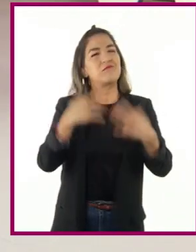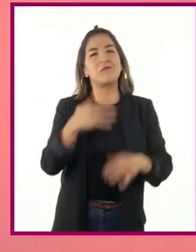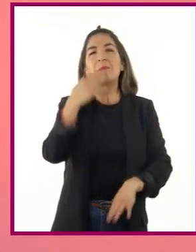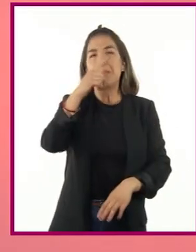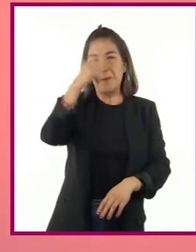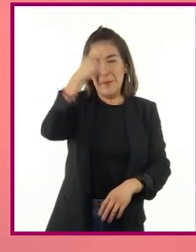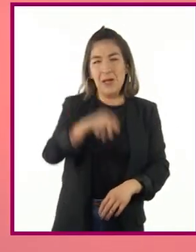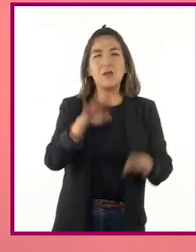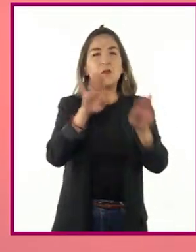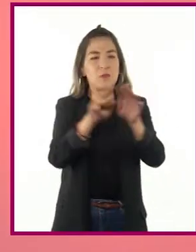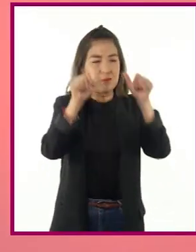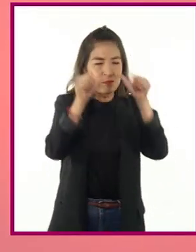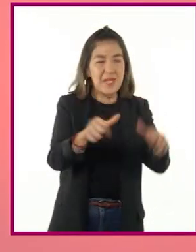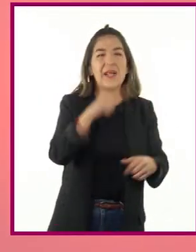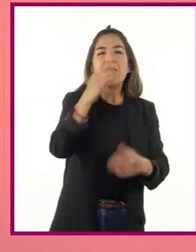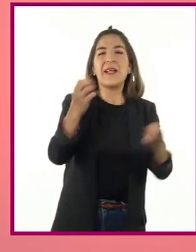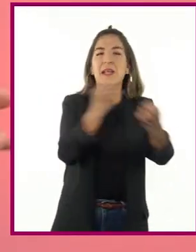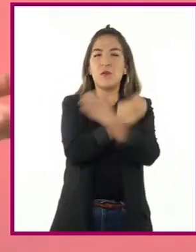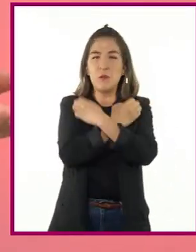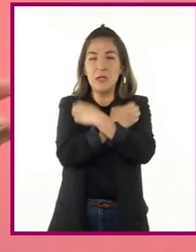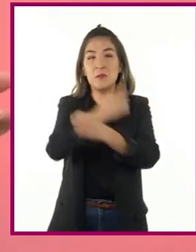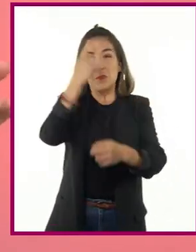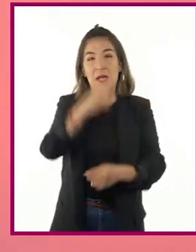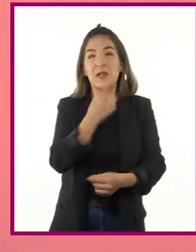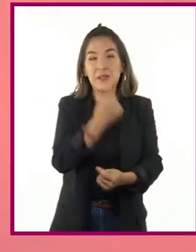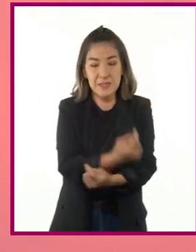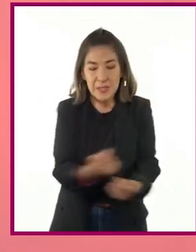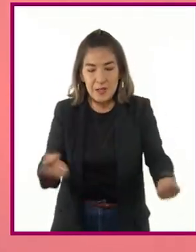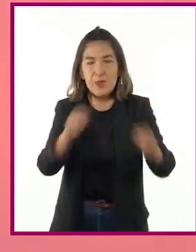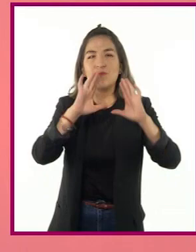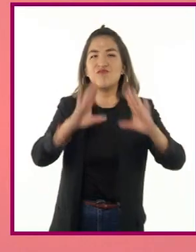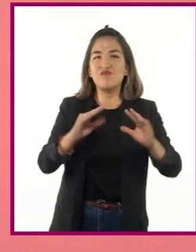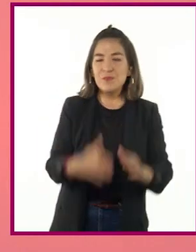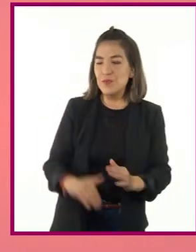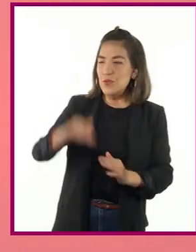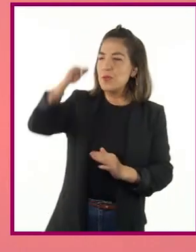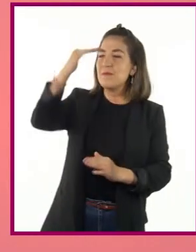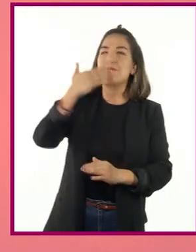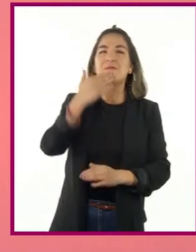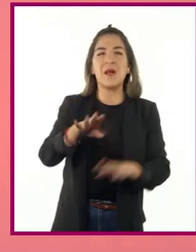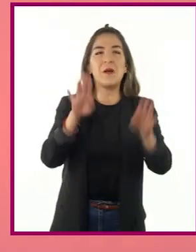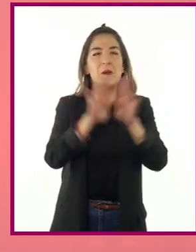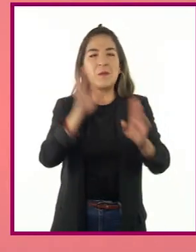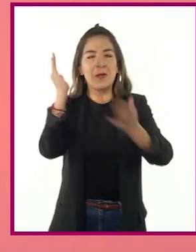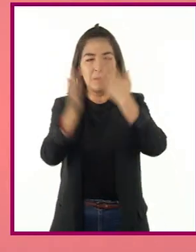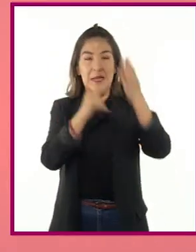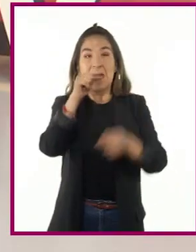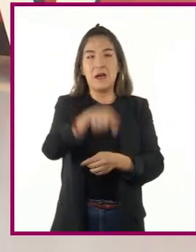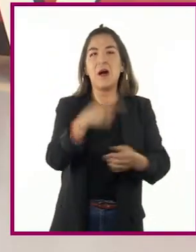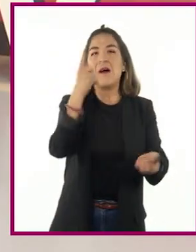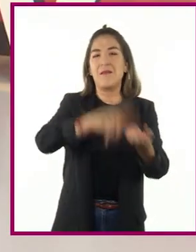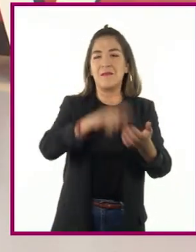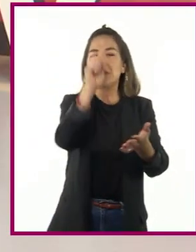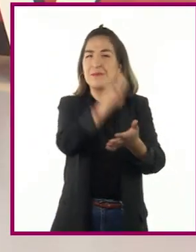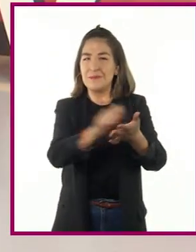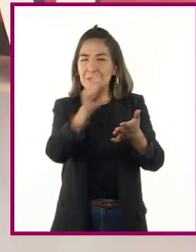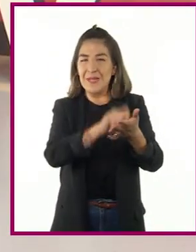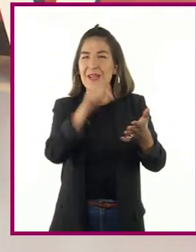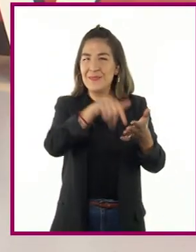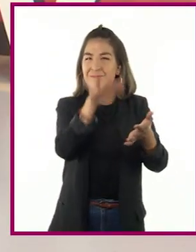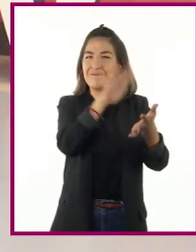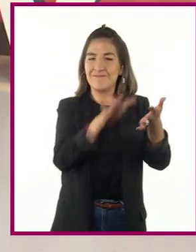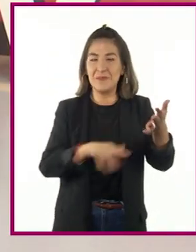por la educación y la formación de los niños de su país, lo cual se ve reflejado en su obra escrita y, si ponen